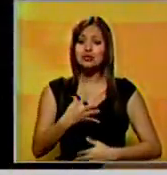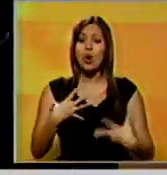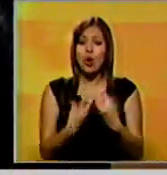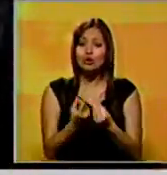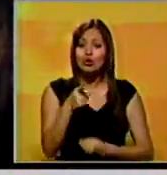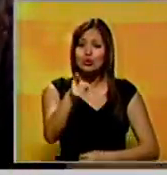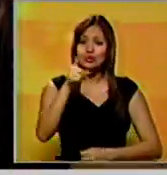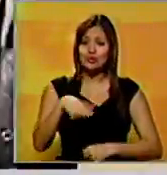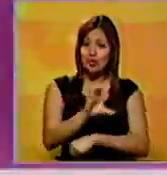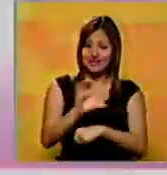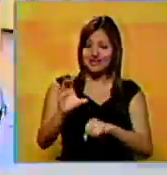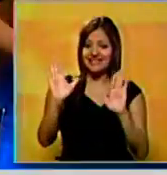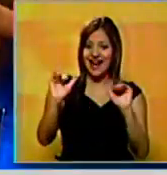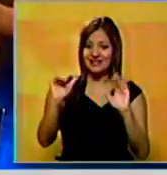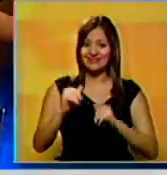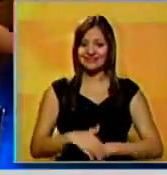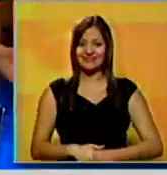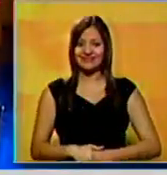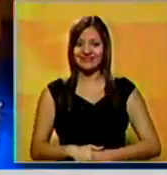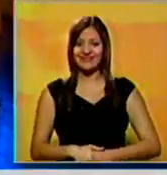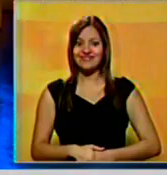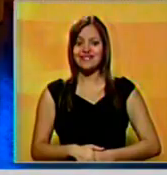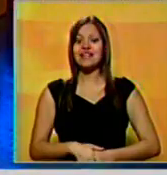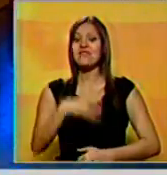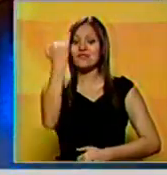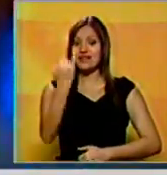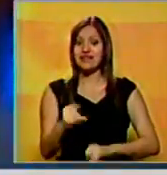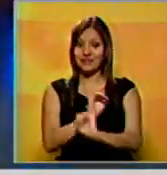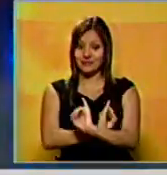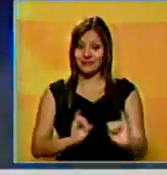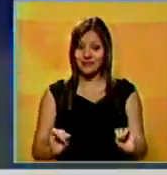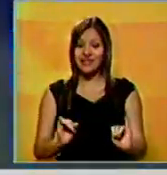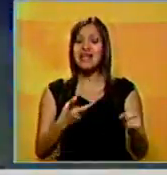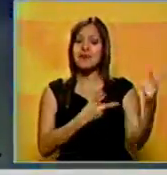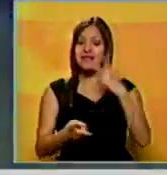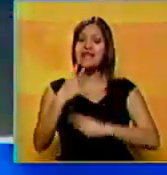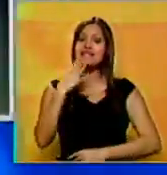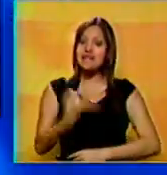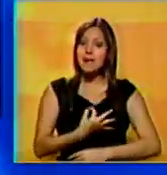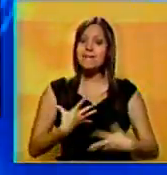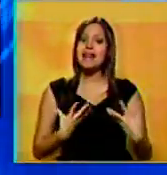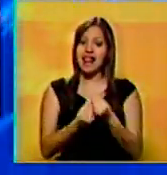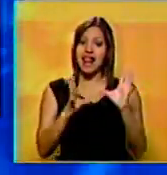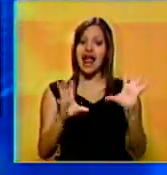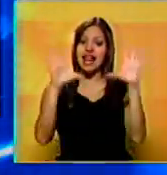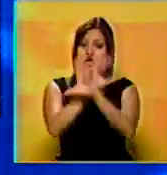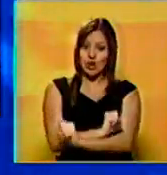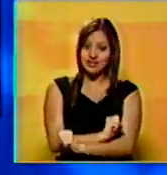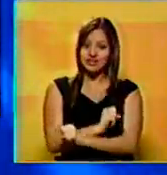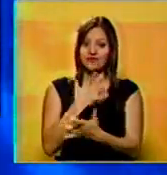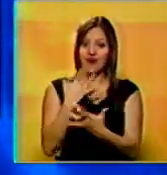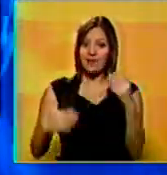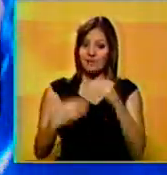contigo. ¡Chao! Y así llegamos al final. Yo soy Federica Guzmán y los invito, como siempre, a que me acompañen en la emisión estelar de Estrenos y Estrellas.